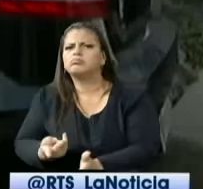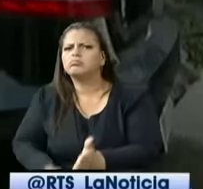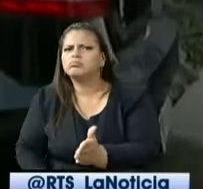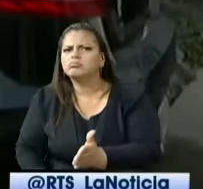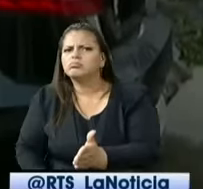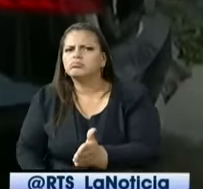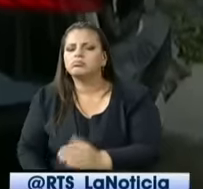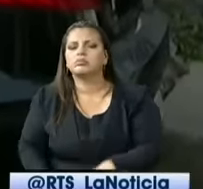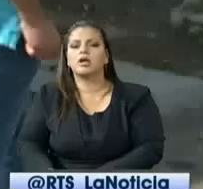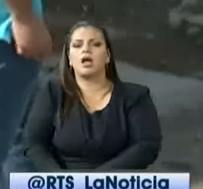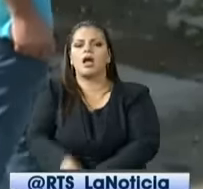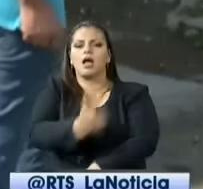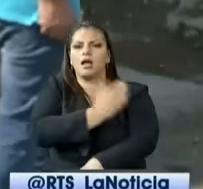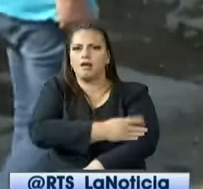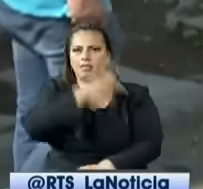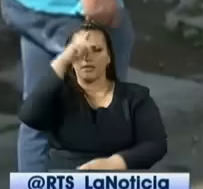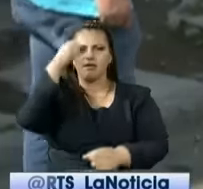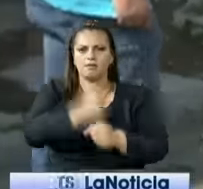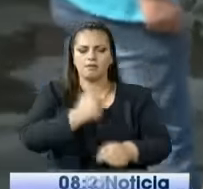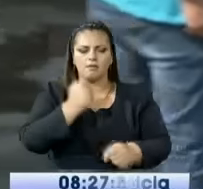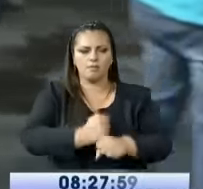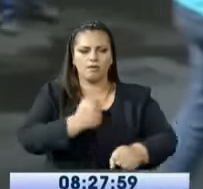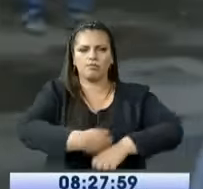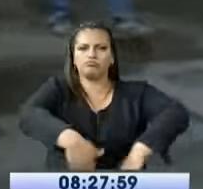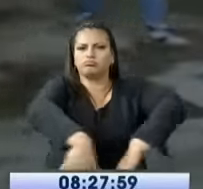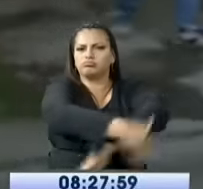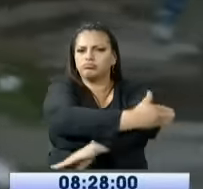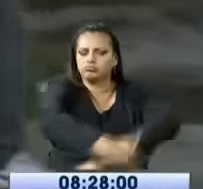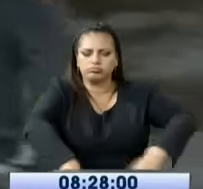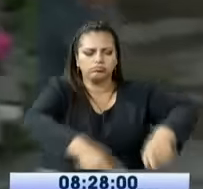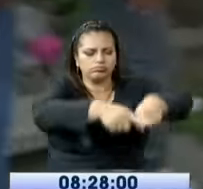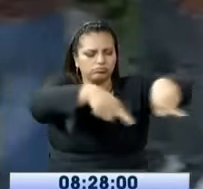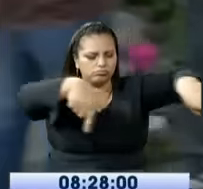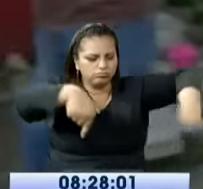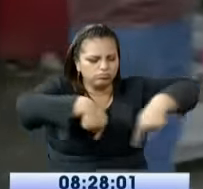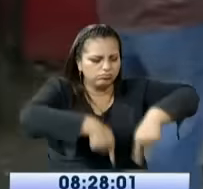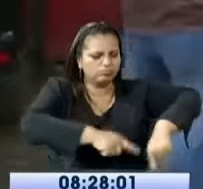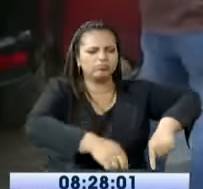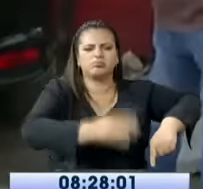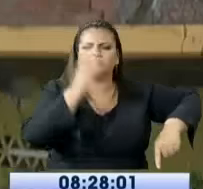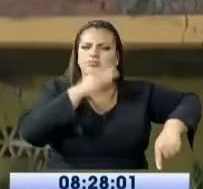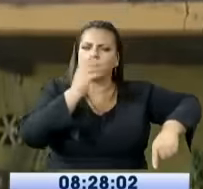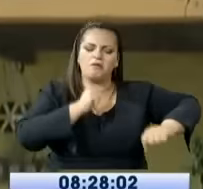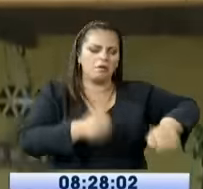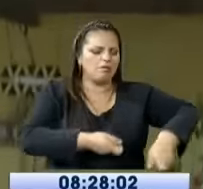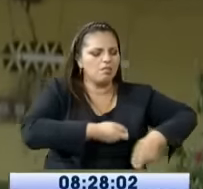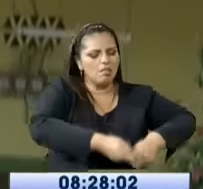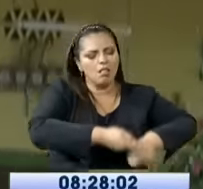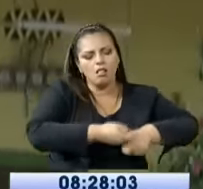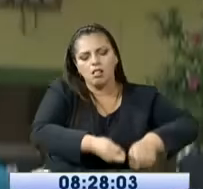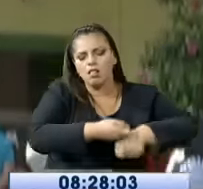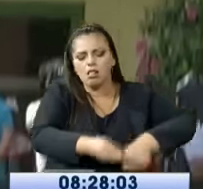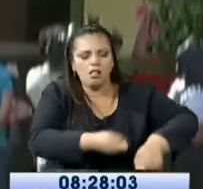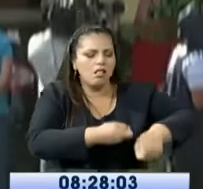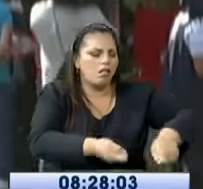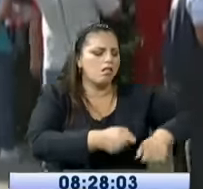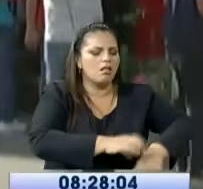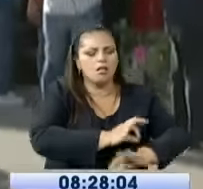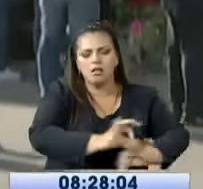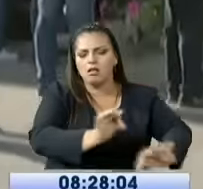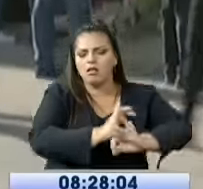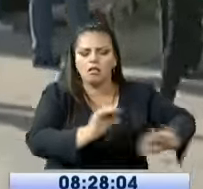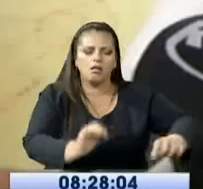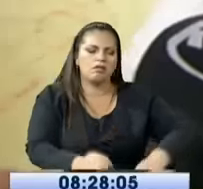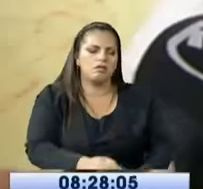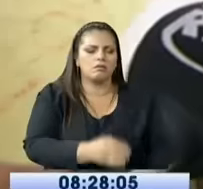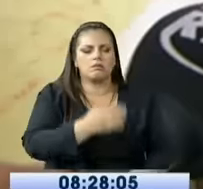Los familiares y amigos tenían todo listo para celebrarle su cumpleaños número 66, que estaba previsto para este